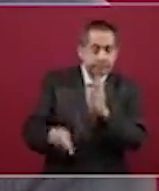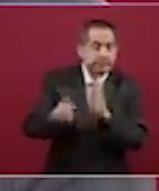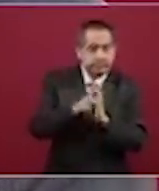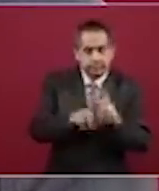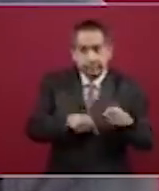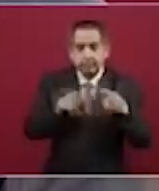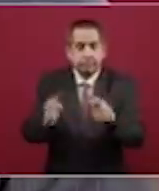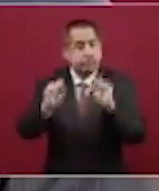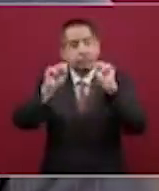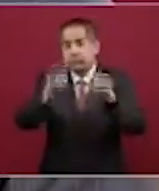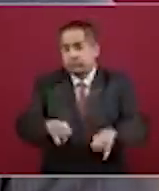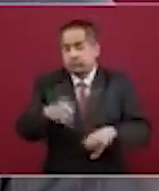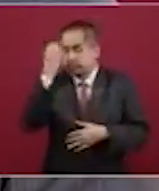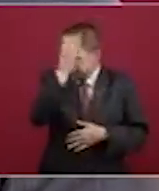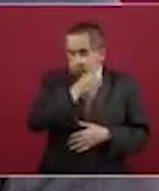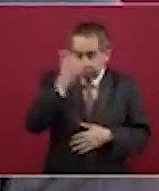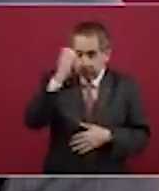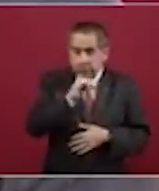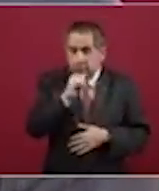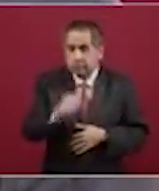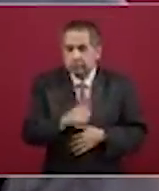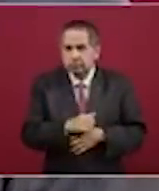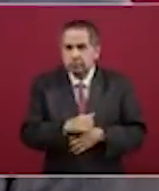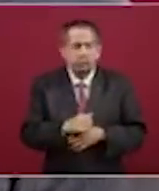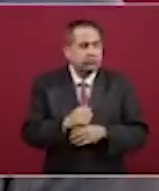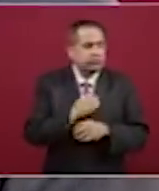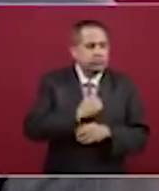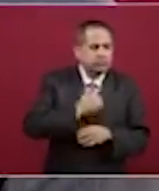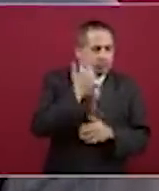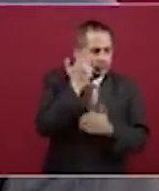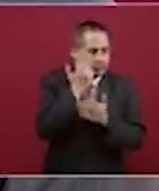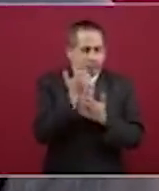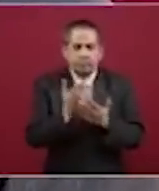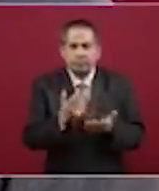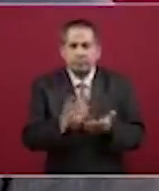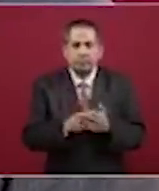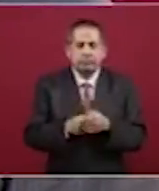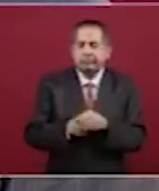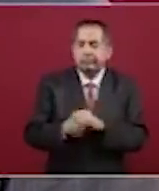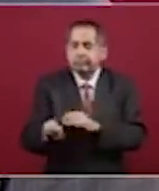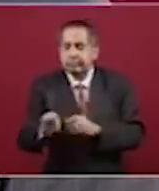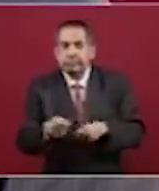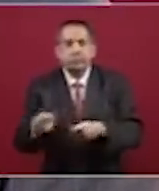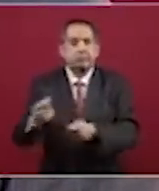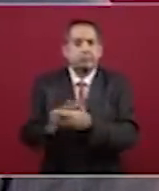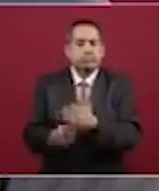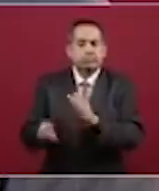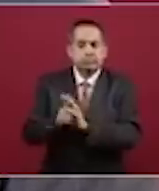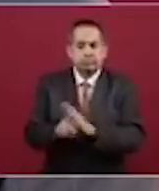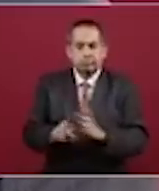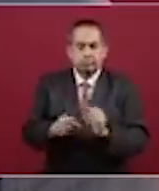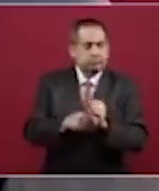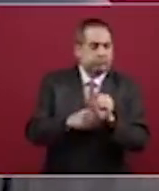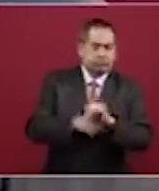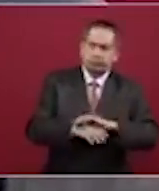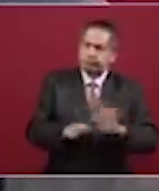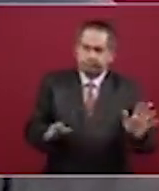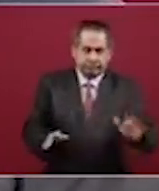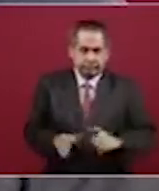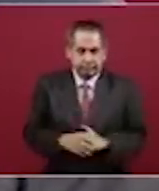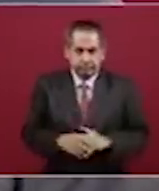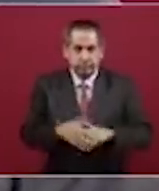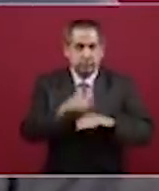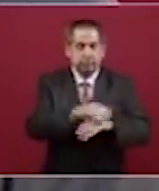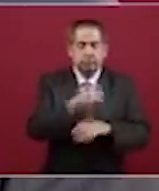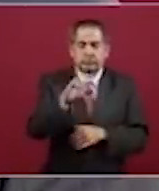ingresó sin examen a través de nóminas que estaban, digamos, que ocultas. Y sobre